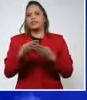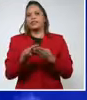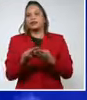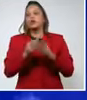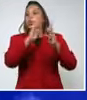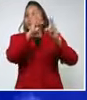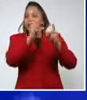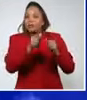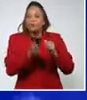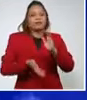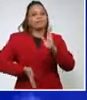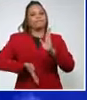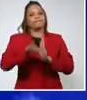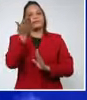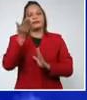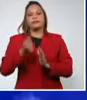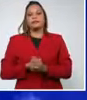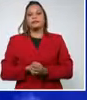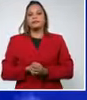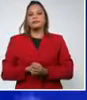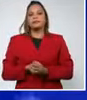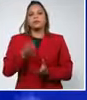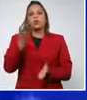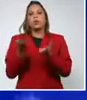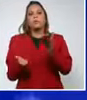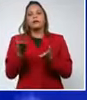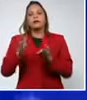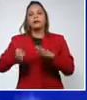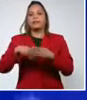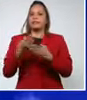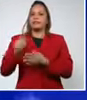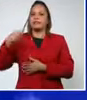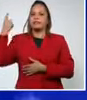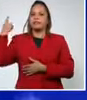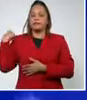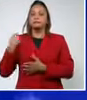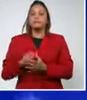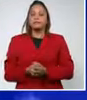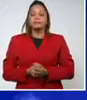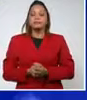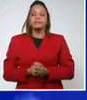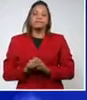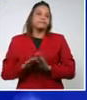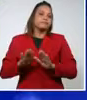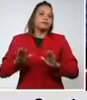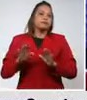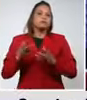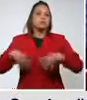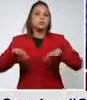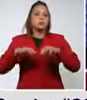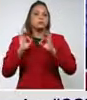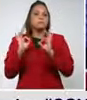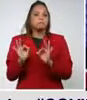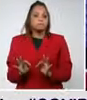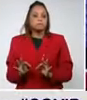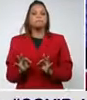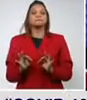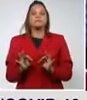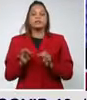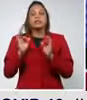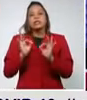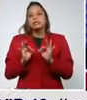cifra superior a la del día de ayer. Esa es la situación.